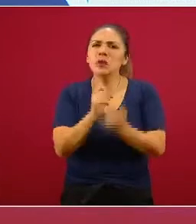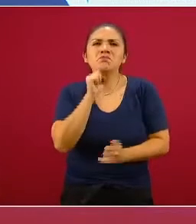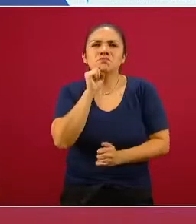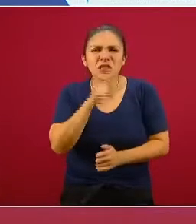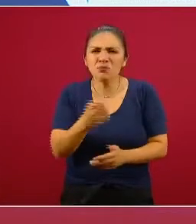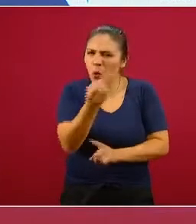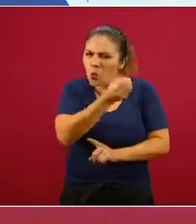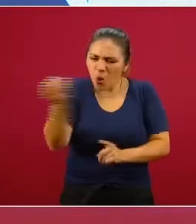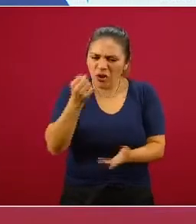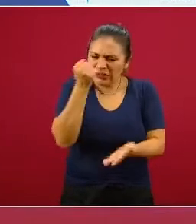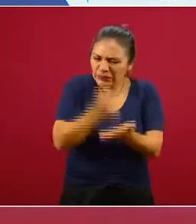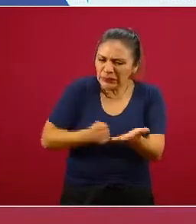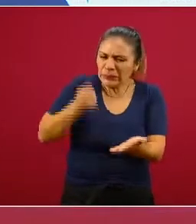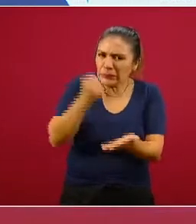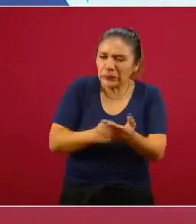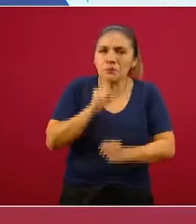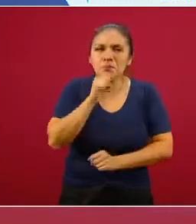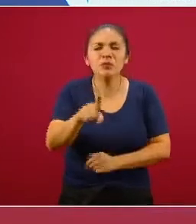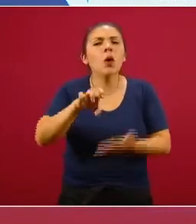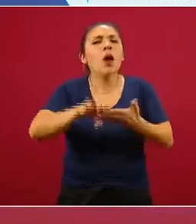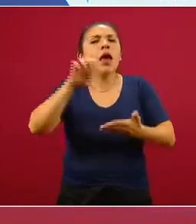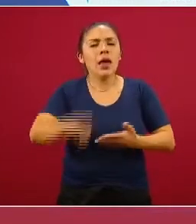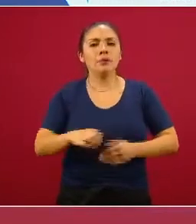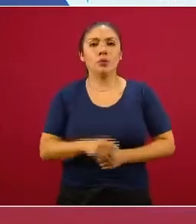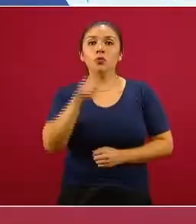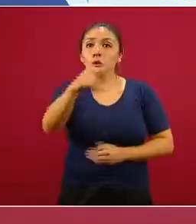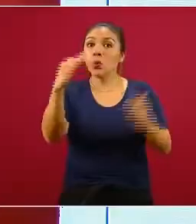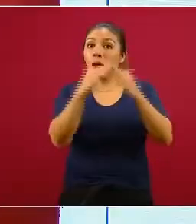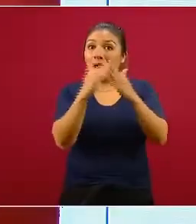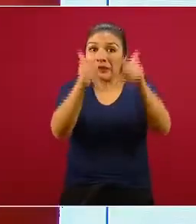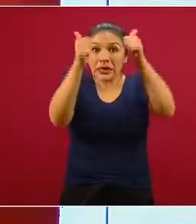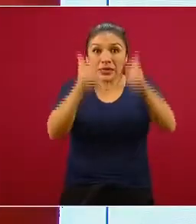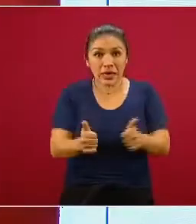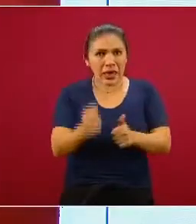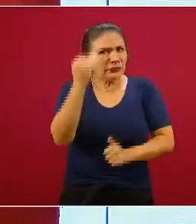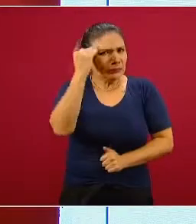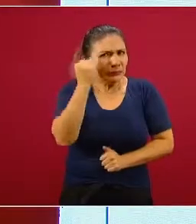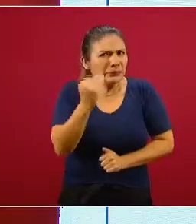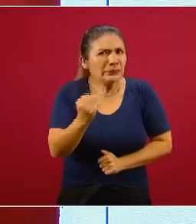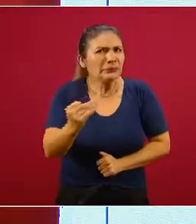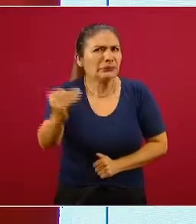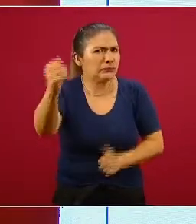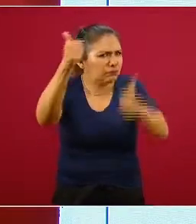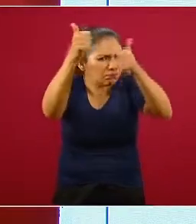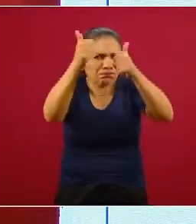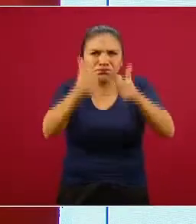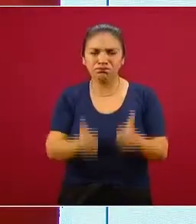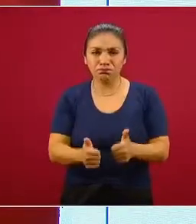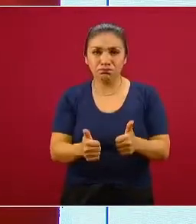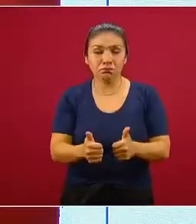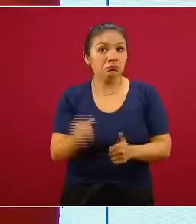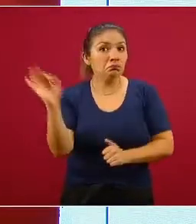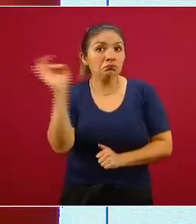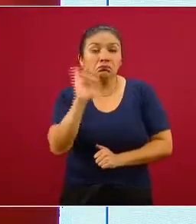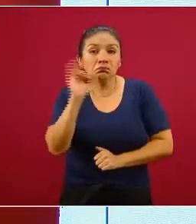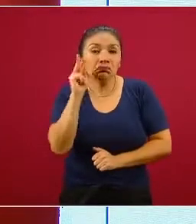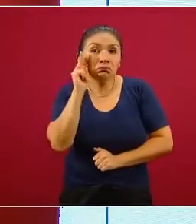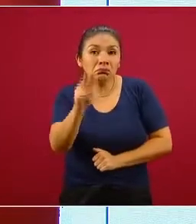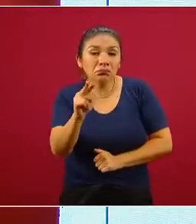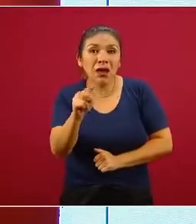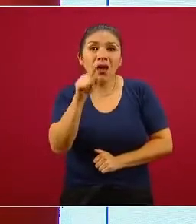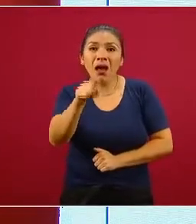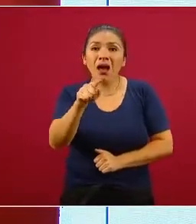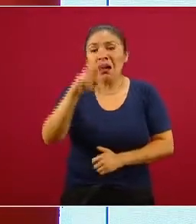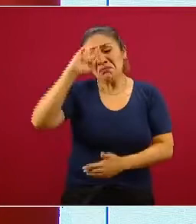misma regla, por ejemplo, mantenerse en casa a lo largo de todo un periodo definido. Si en un momento dado esa regla